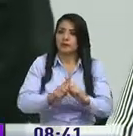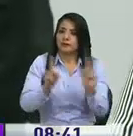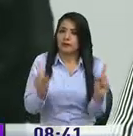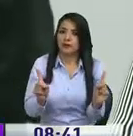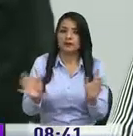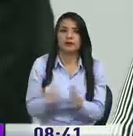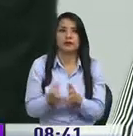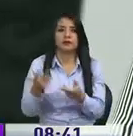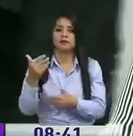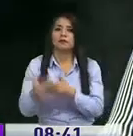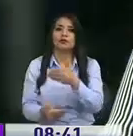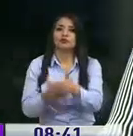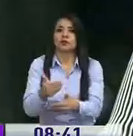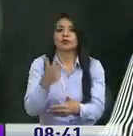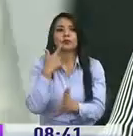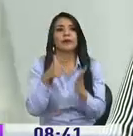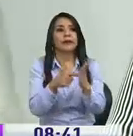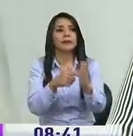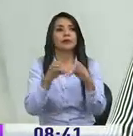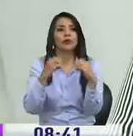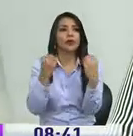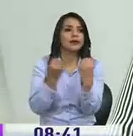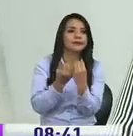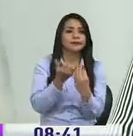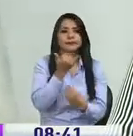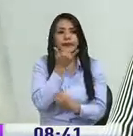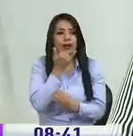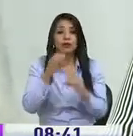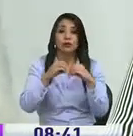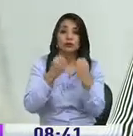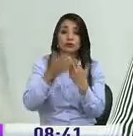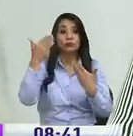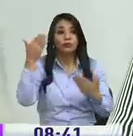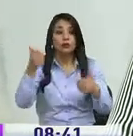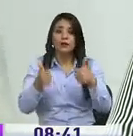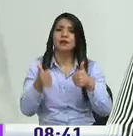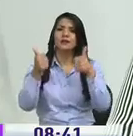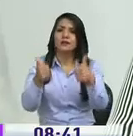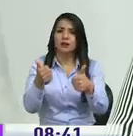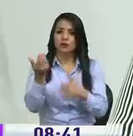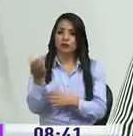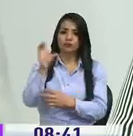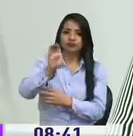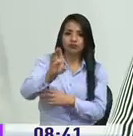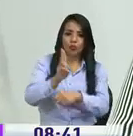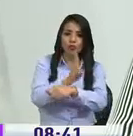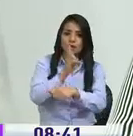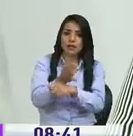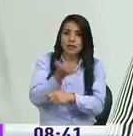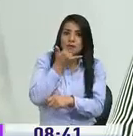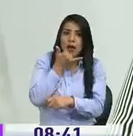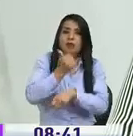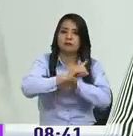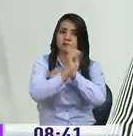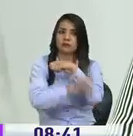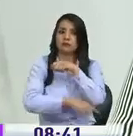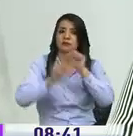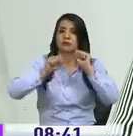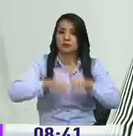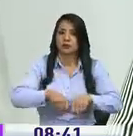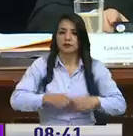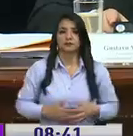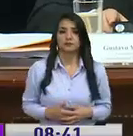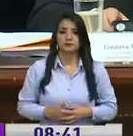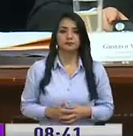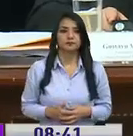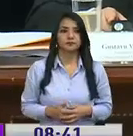proceso sancionatorio a las organizaciones políticas y a los candidatos que realicen un uso inadecuado de estos fondos.